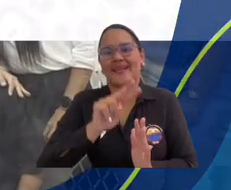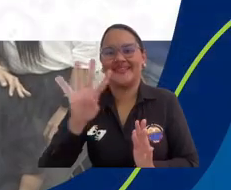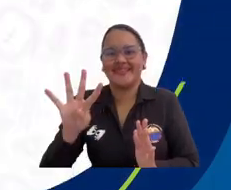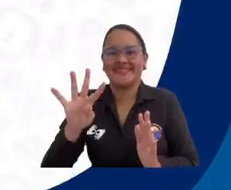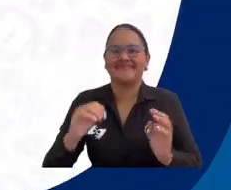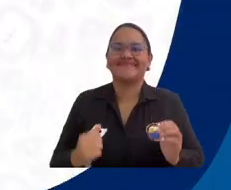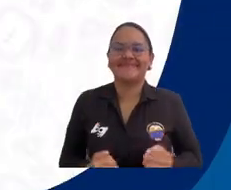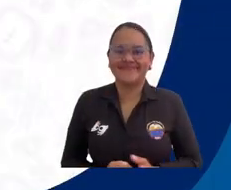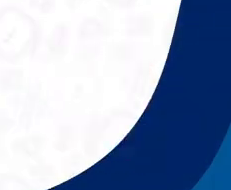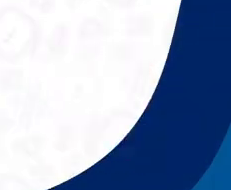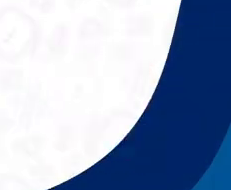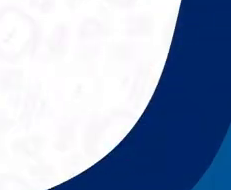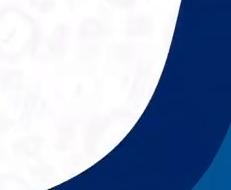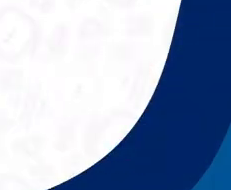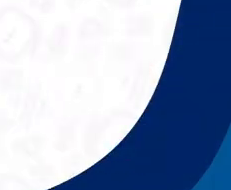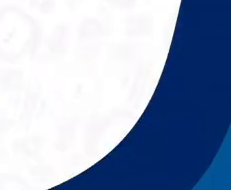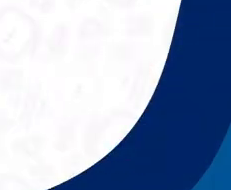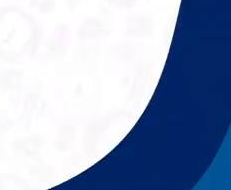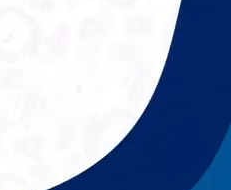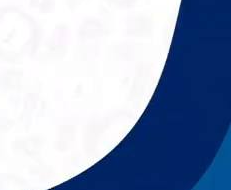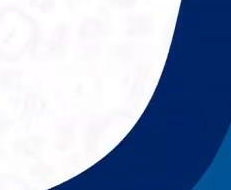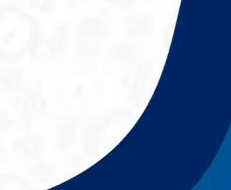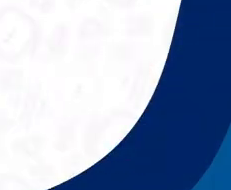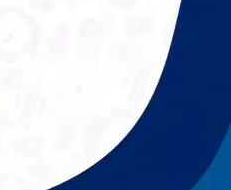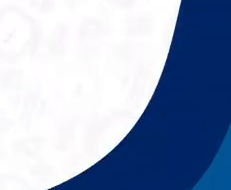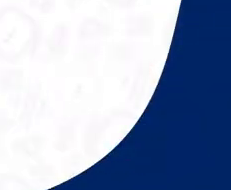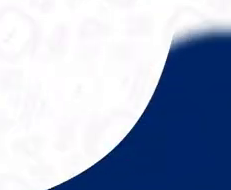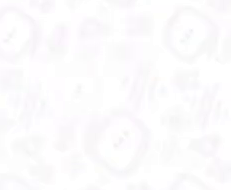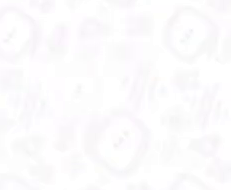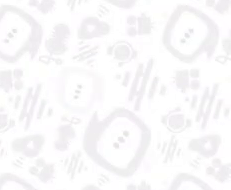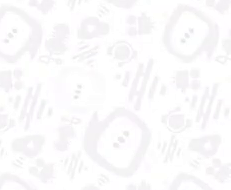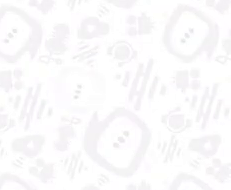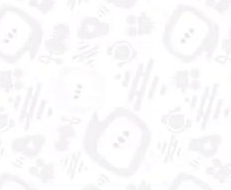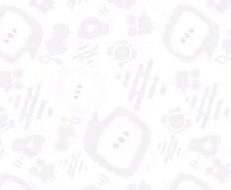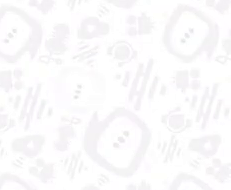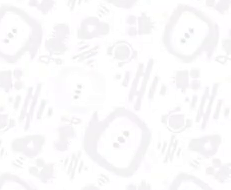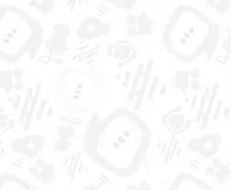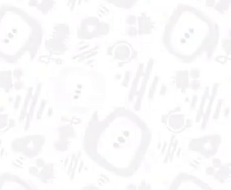2020-2024. Universidad del Magdalena, aún más incluyente e innovadora.